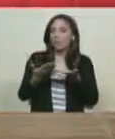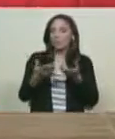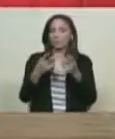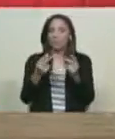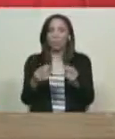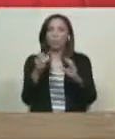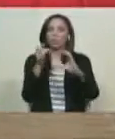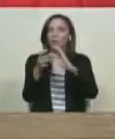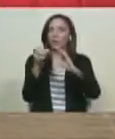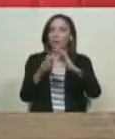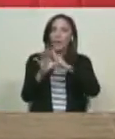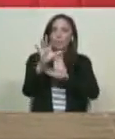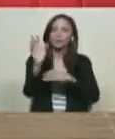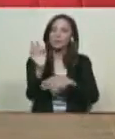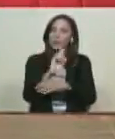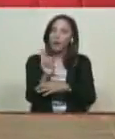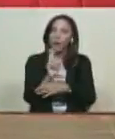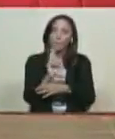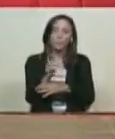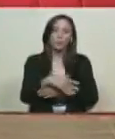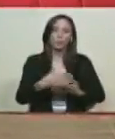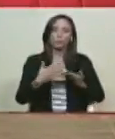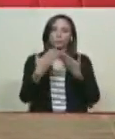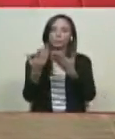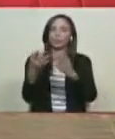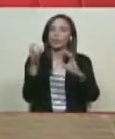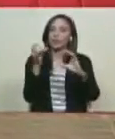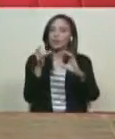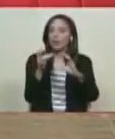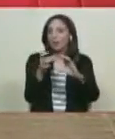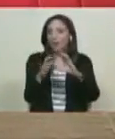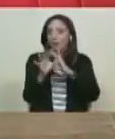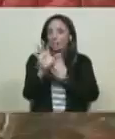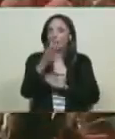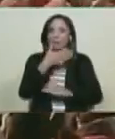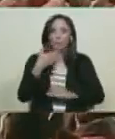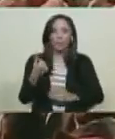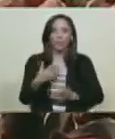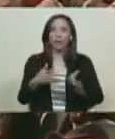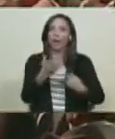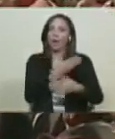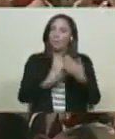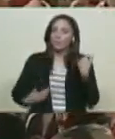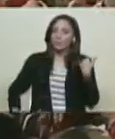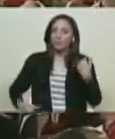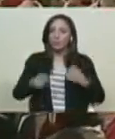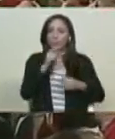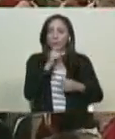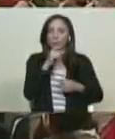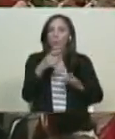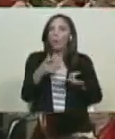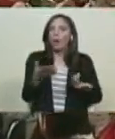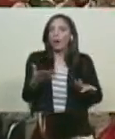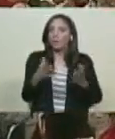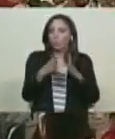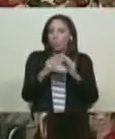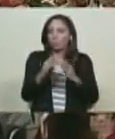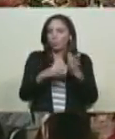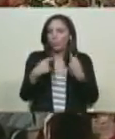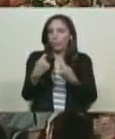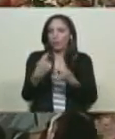Carné de la patria es vía directa del presidente Maduro a los pensionados, a las pensionadas, al pueblo que lo